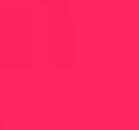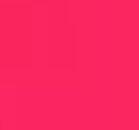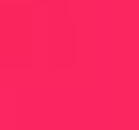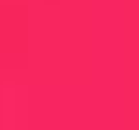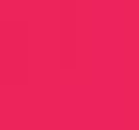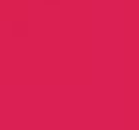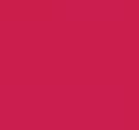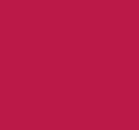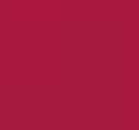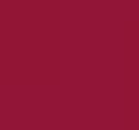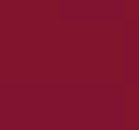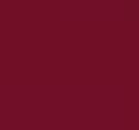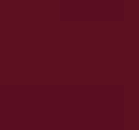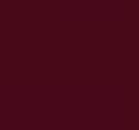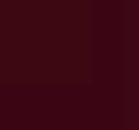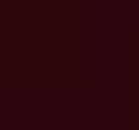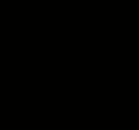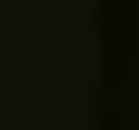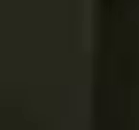TV Perú.